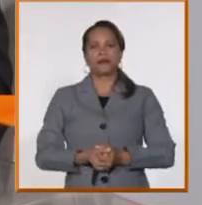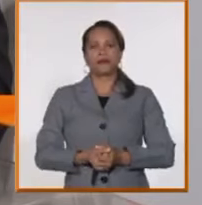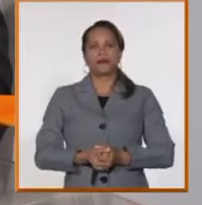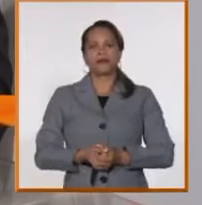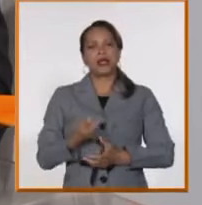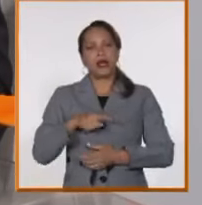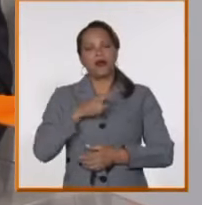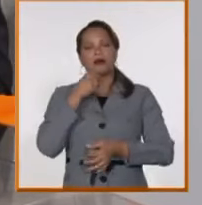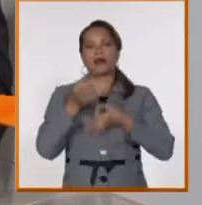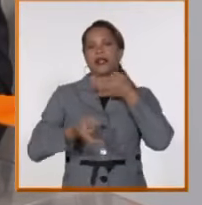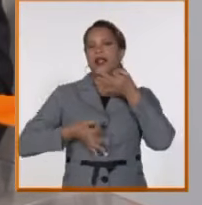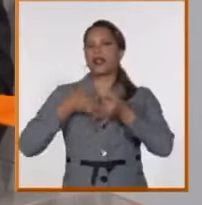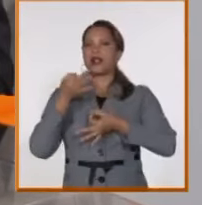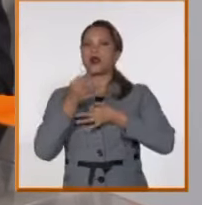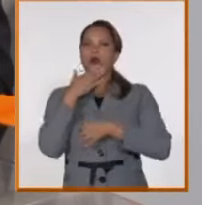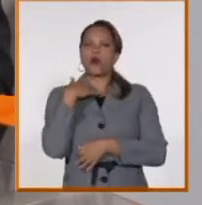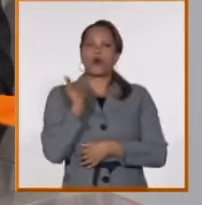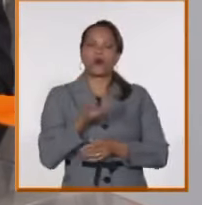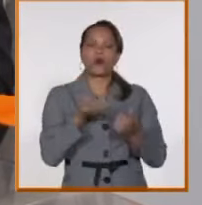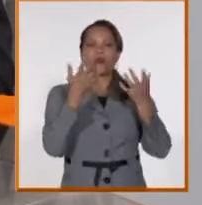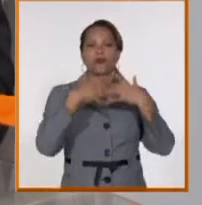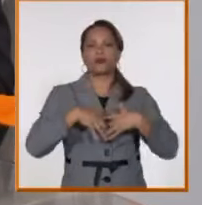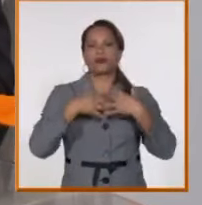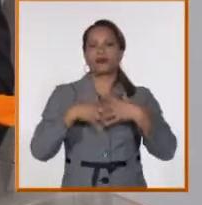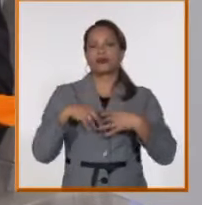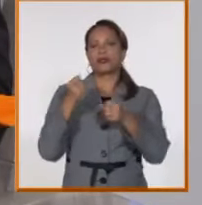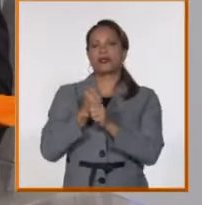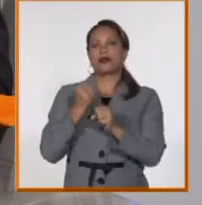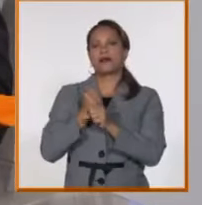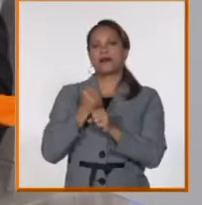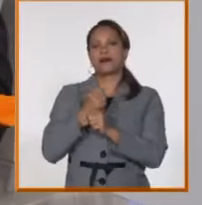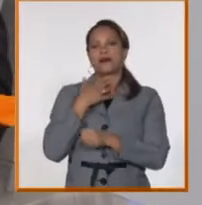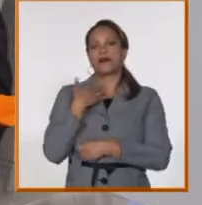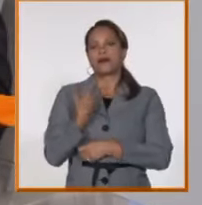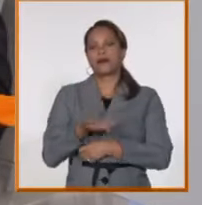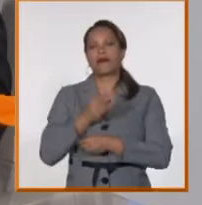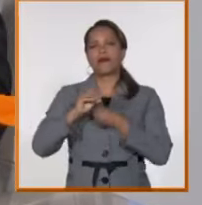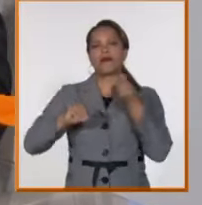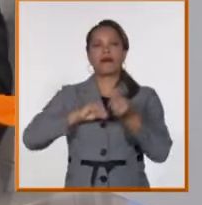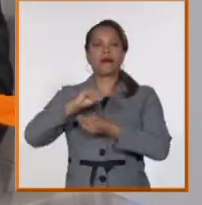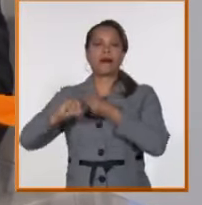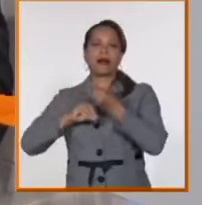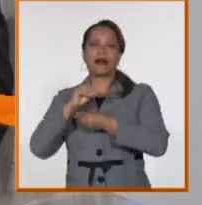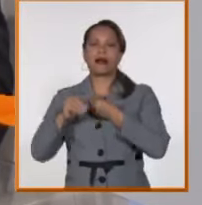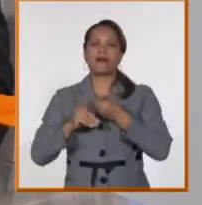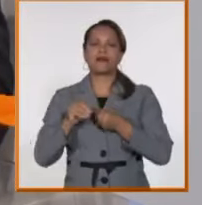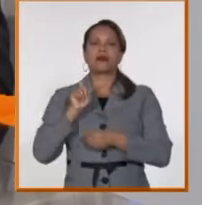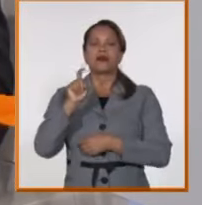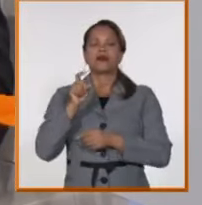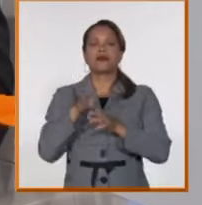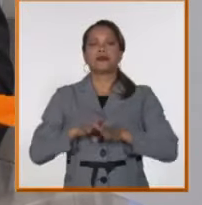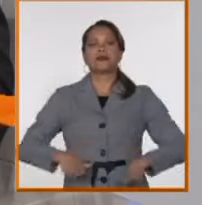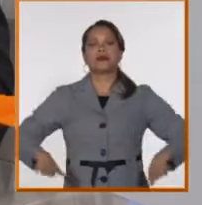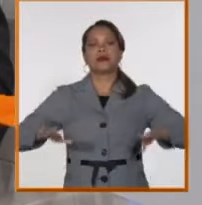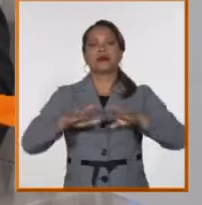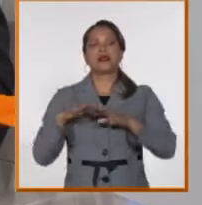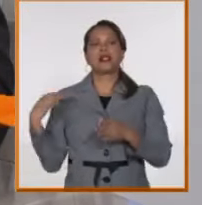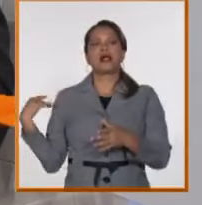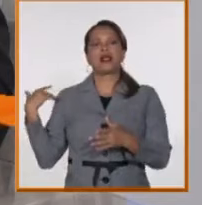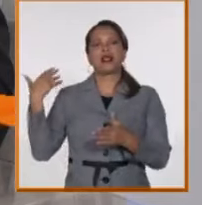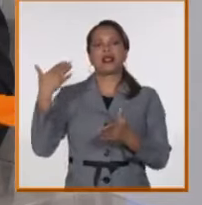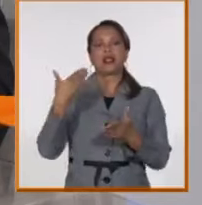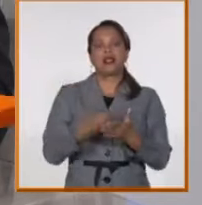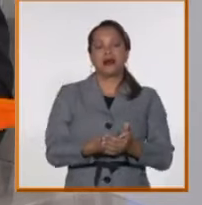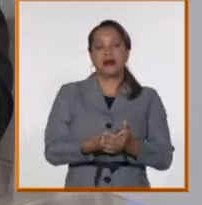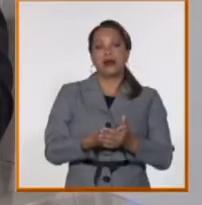explicar cómo está la industria y cuáles son los los cambios que ha tenido desde la última mesa redonda hasta ahora la